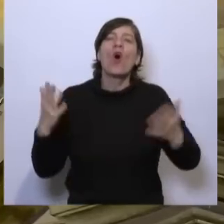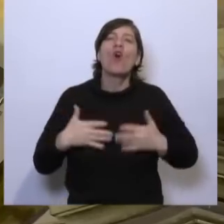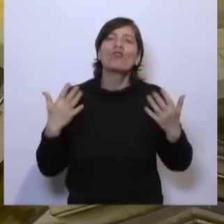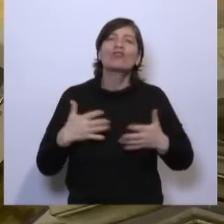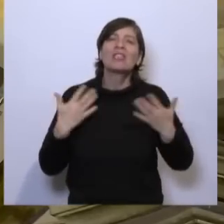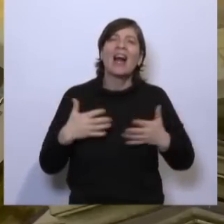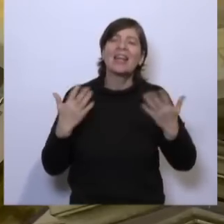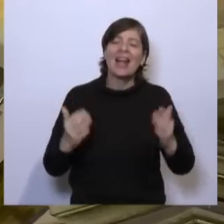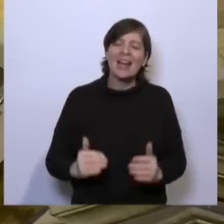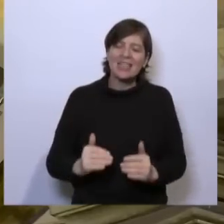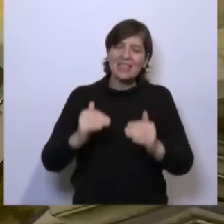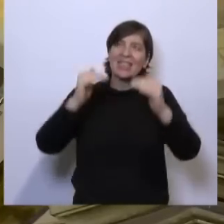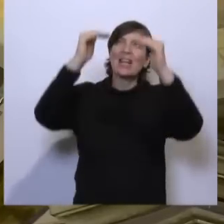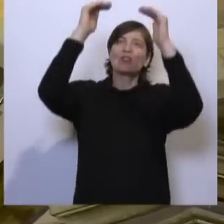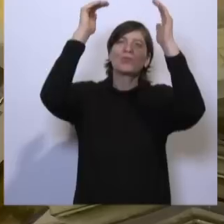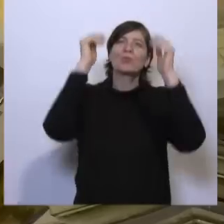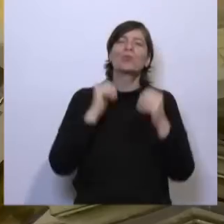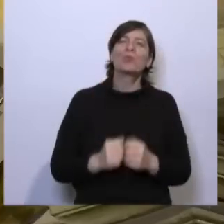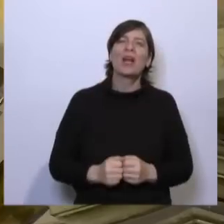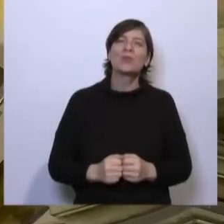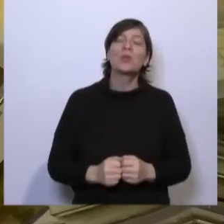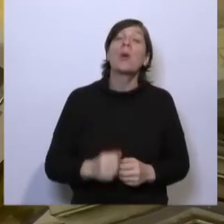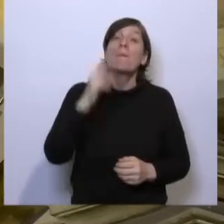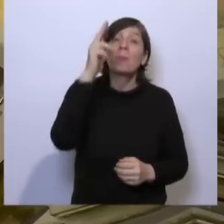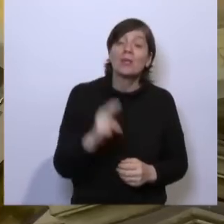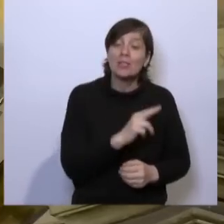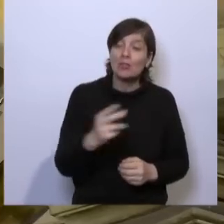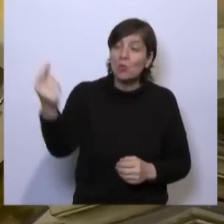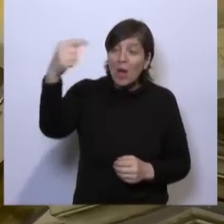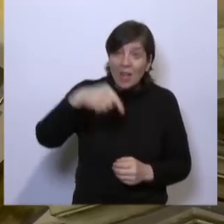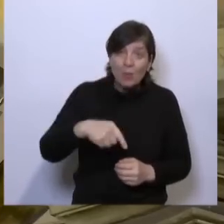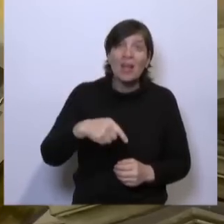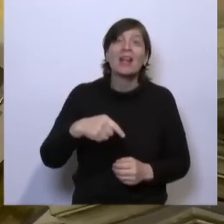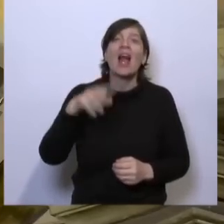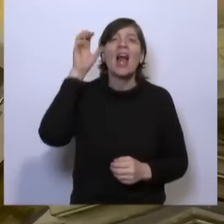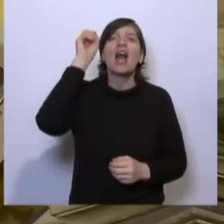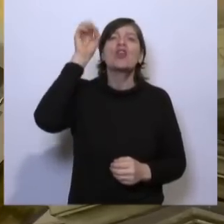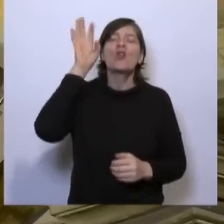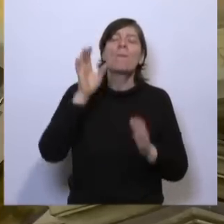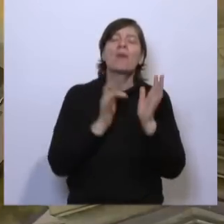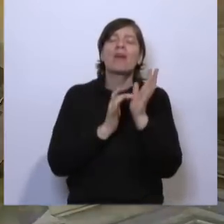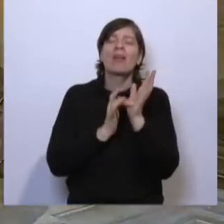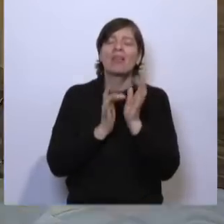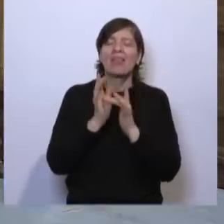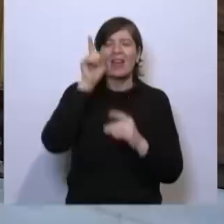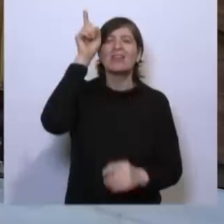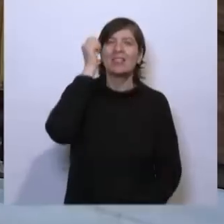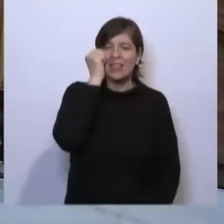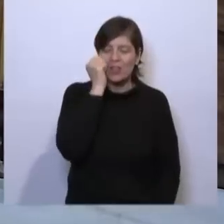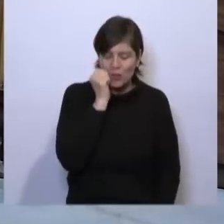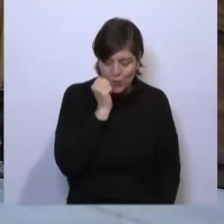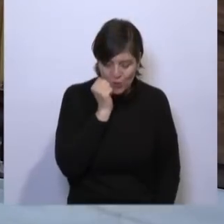cielo, hosana en las alturas, bendito el que viene